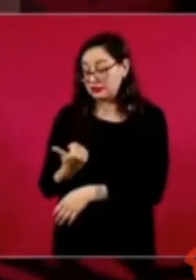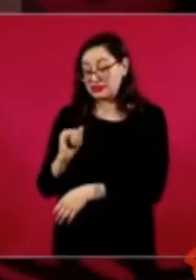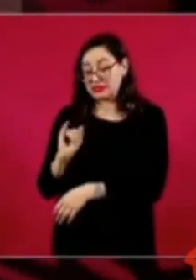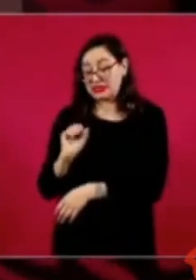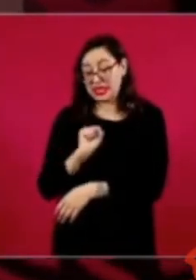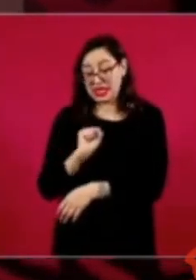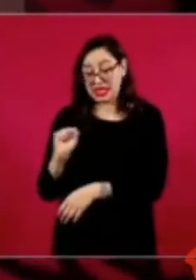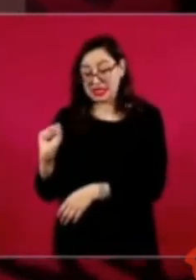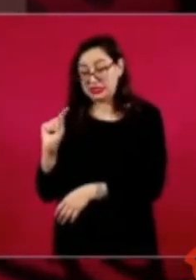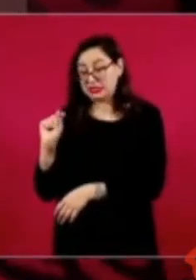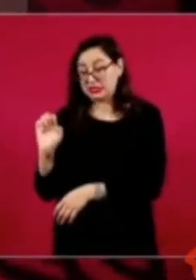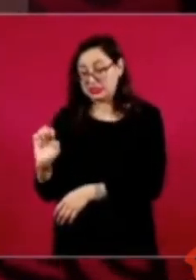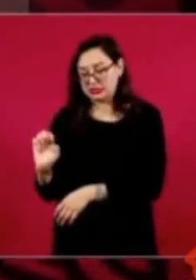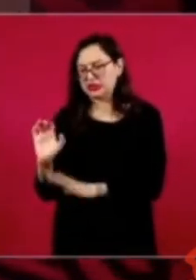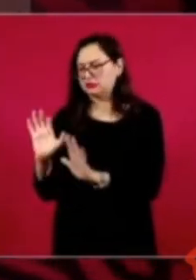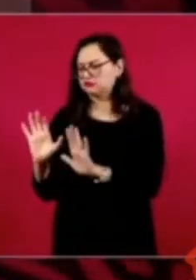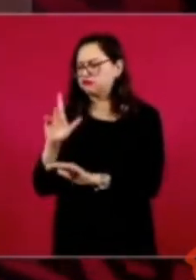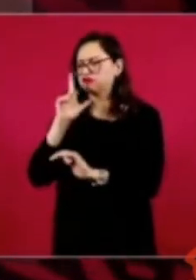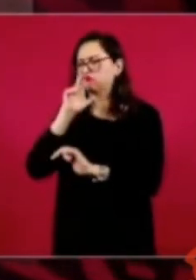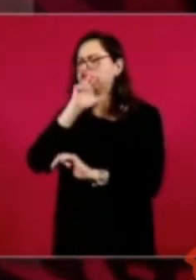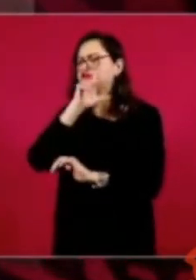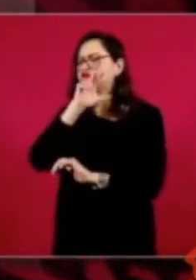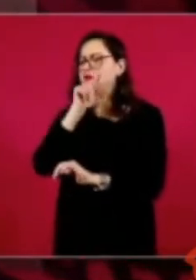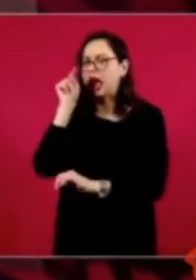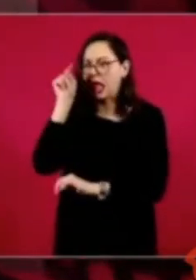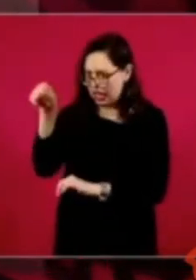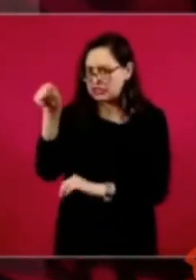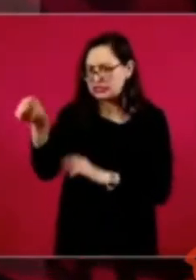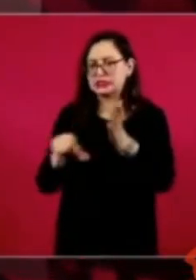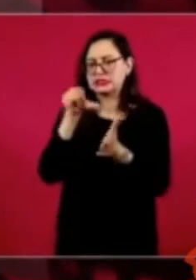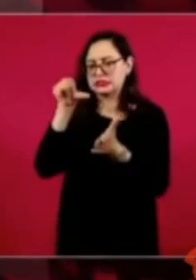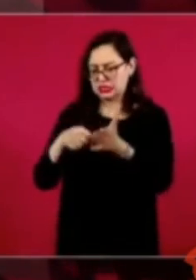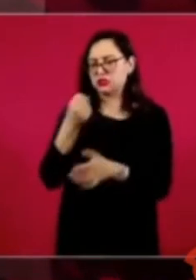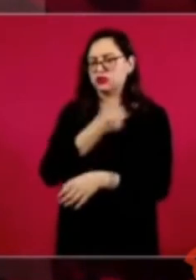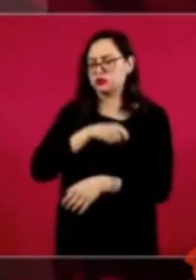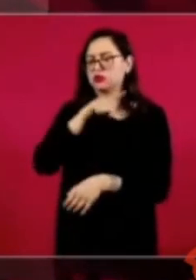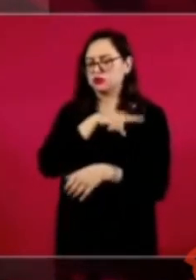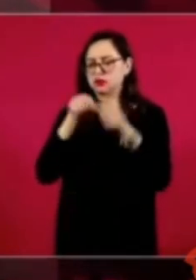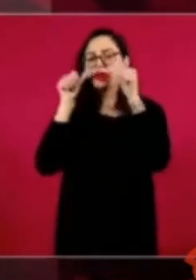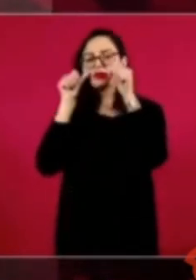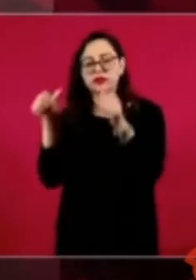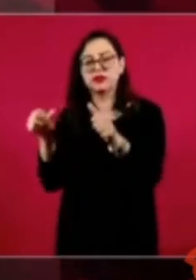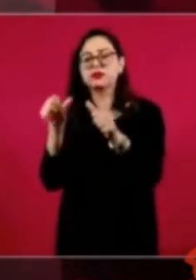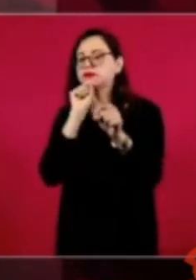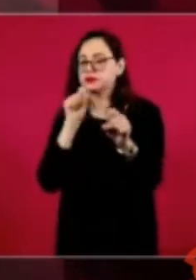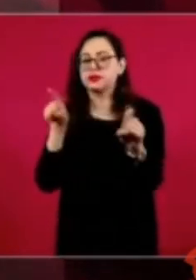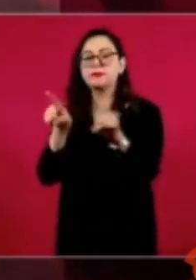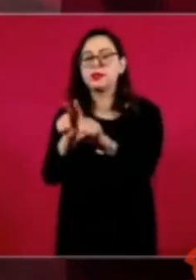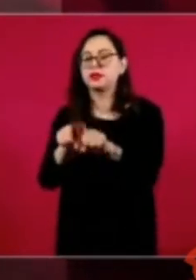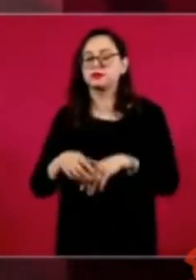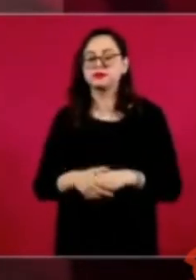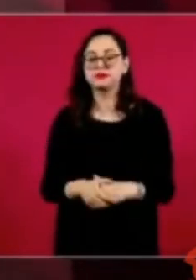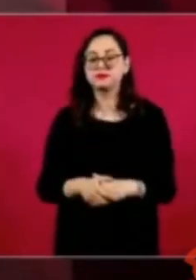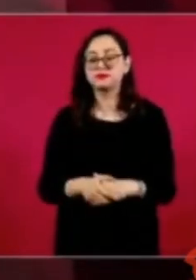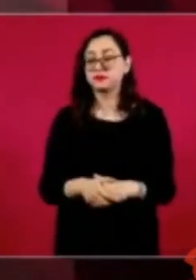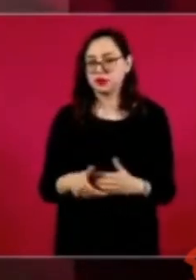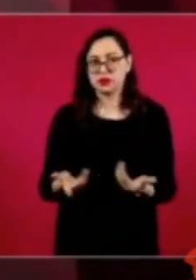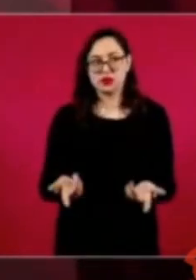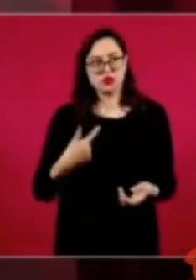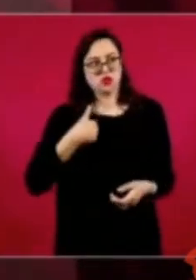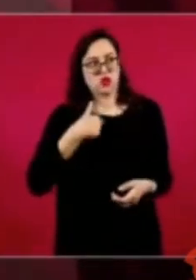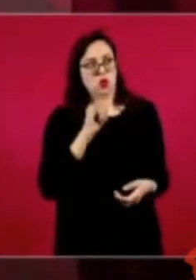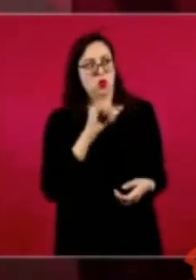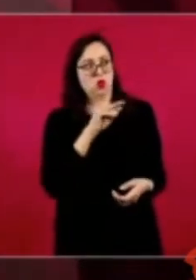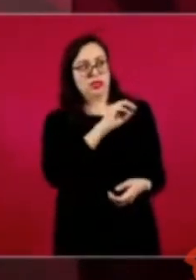ser atendido en el centro de salud del IMSS Bienestar, aunque no sea